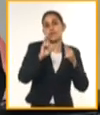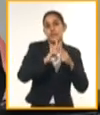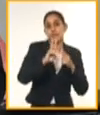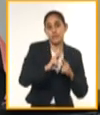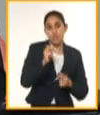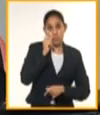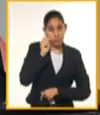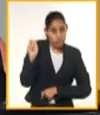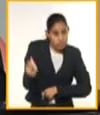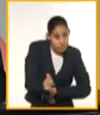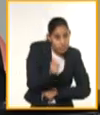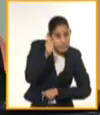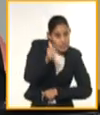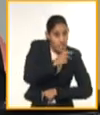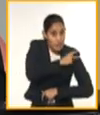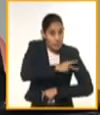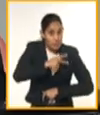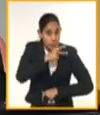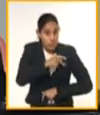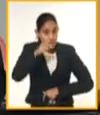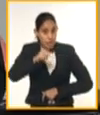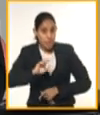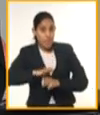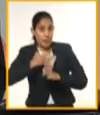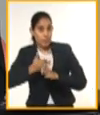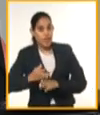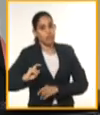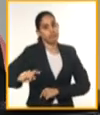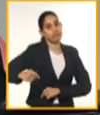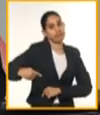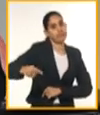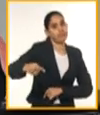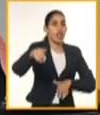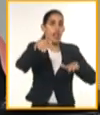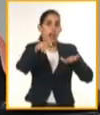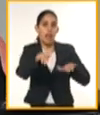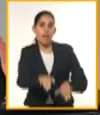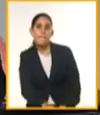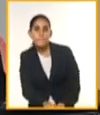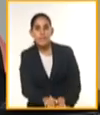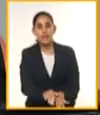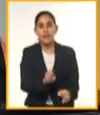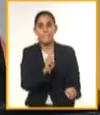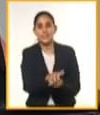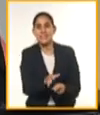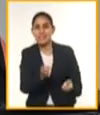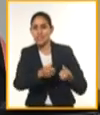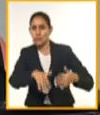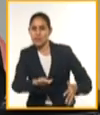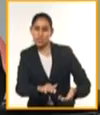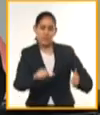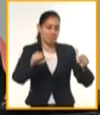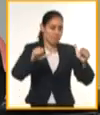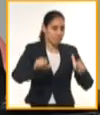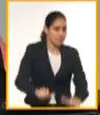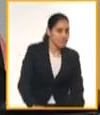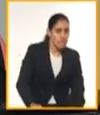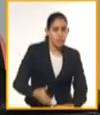de regreso en Kiev después de varios días frenéticos que comenzaron con este tenso enfrentamiento público en la Casa